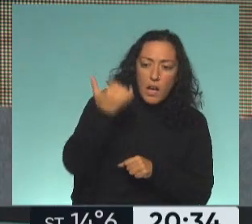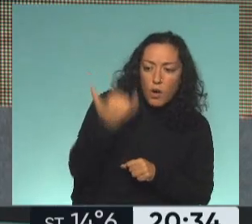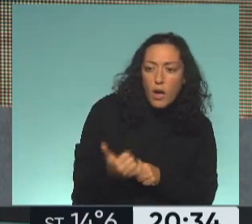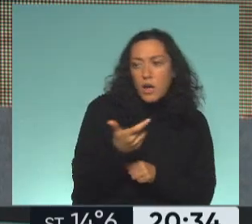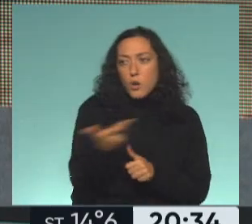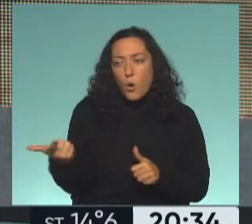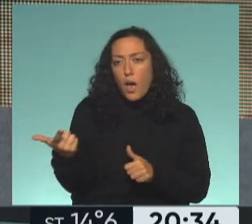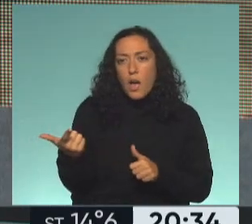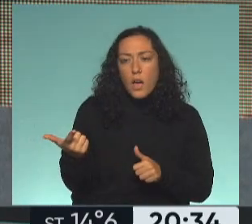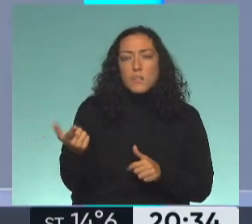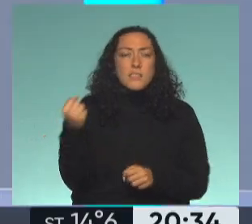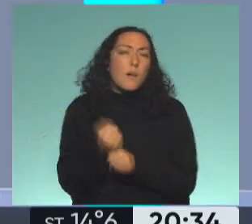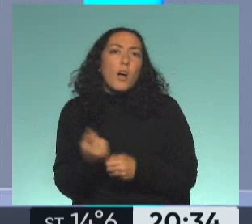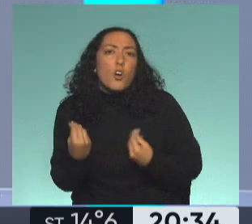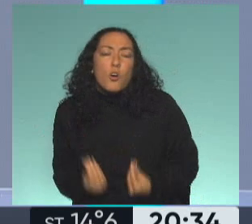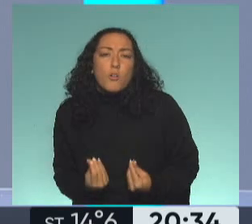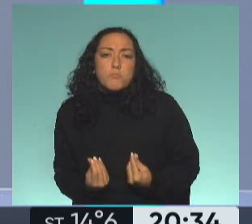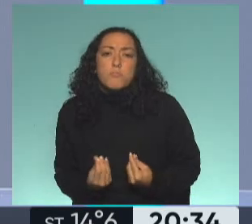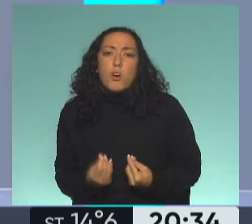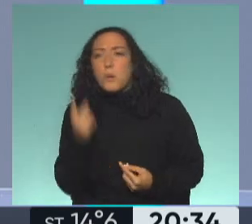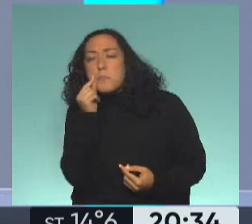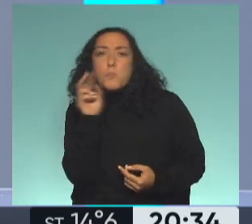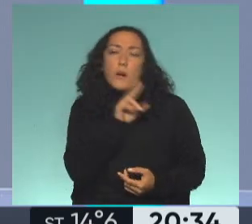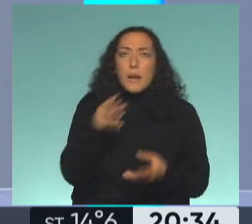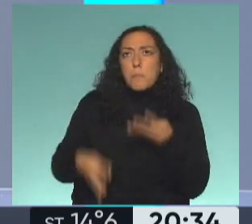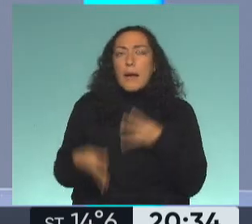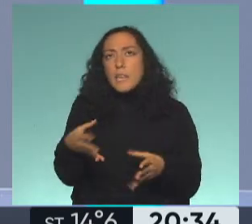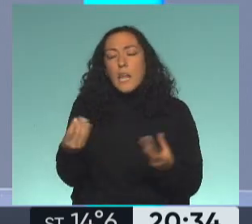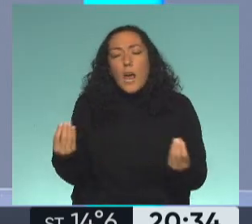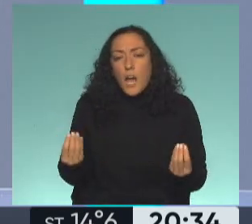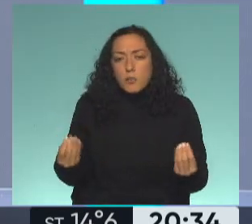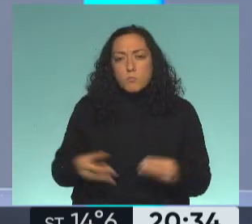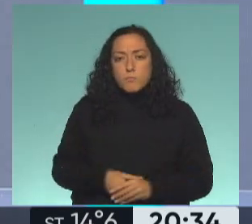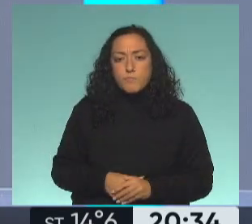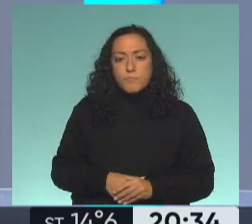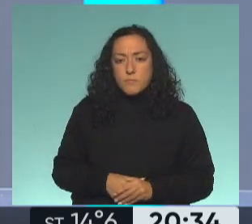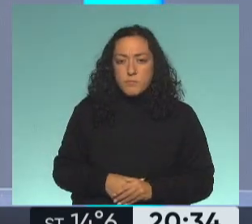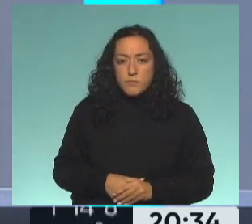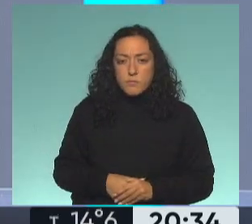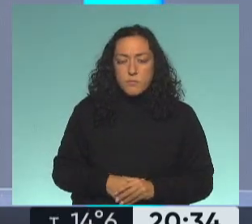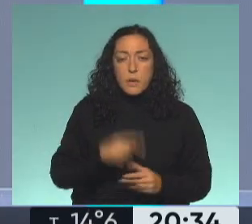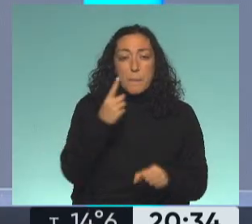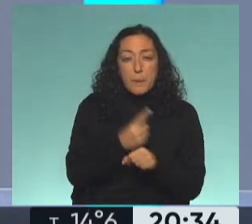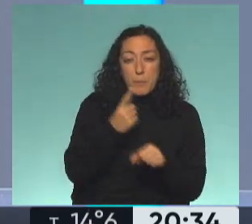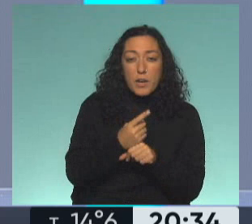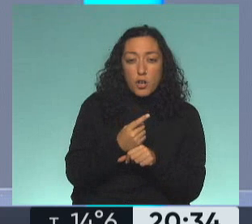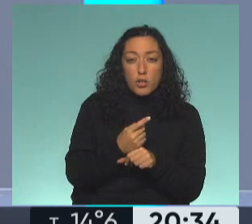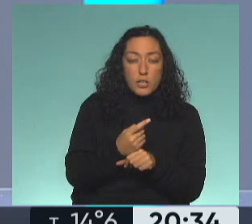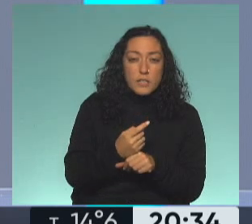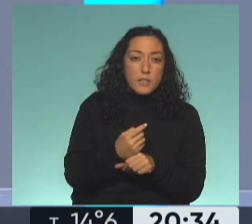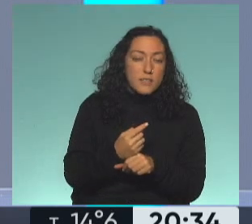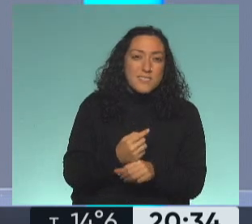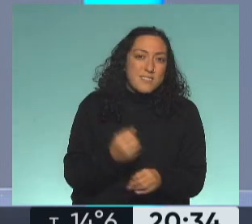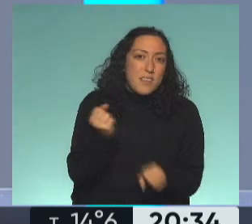hombre, mujer. ¿Desde dónde? Bueno, mira, en primer lugar creo que tener trabajo sigue siendo